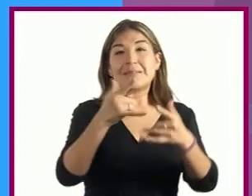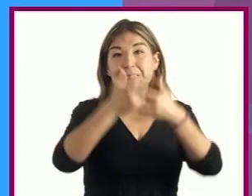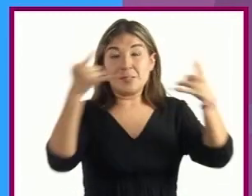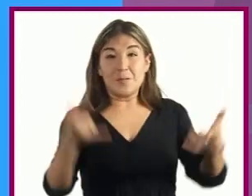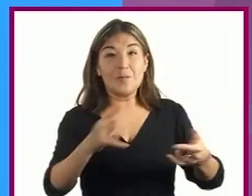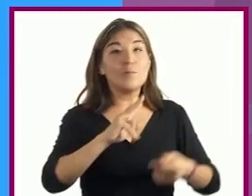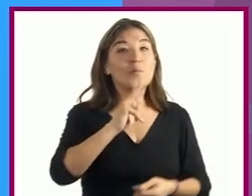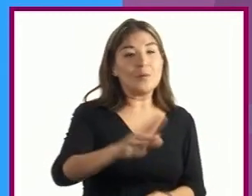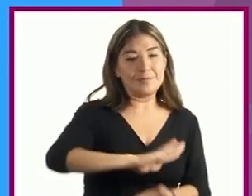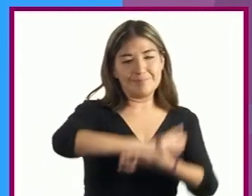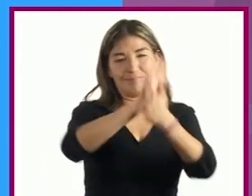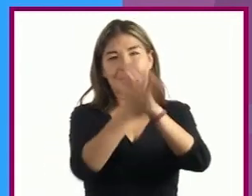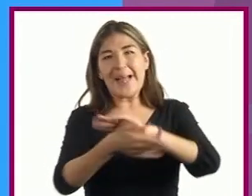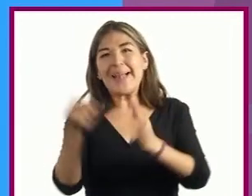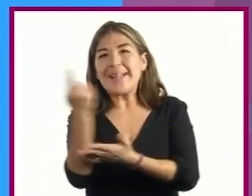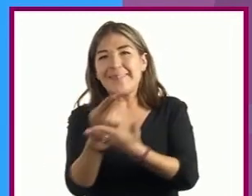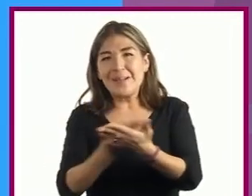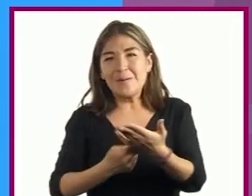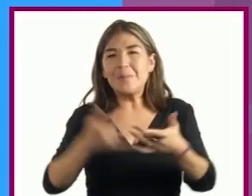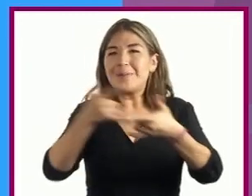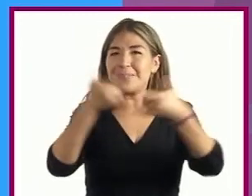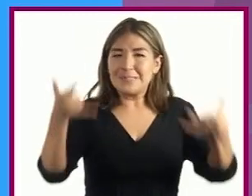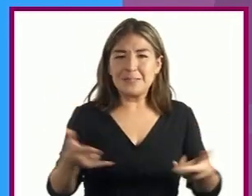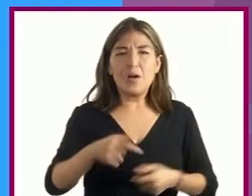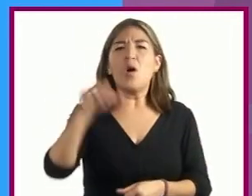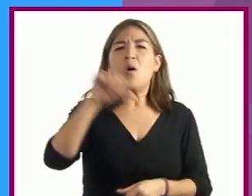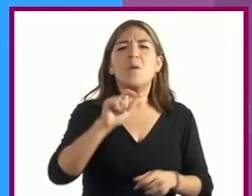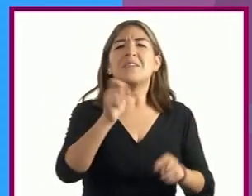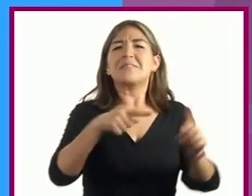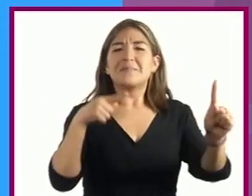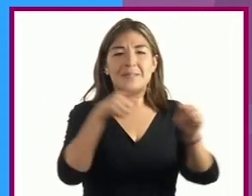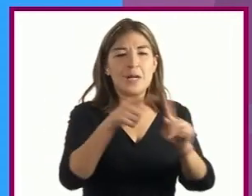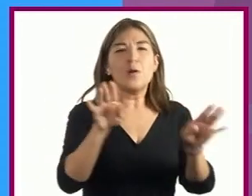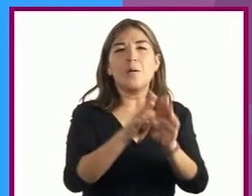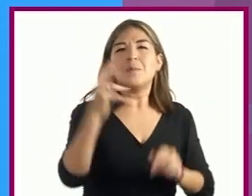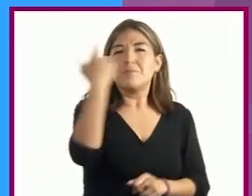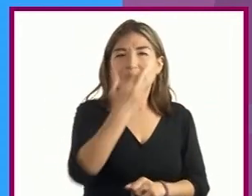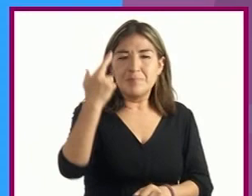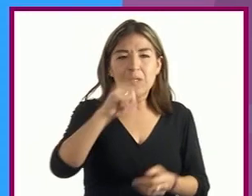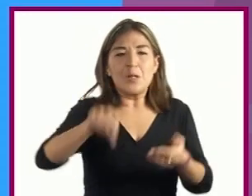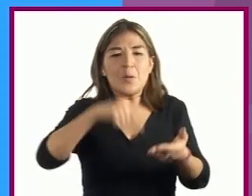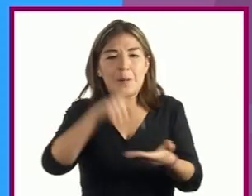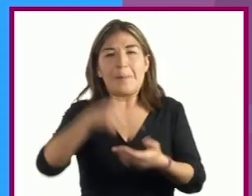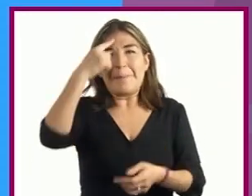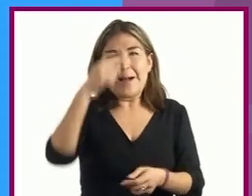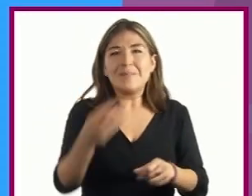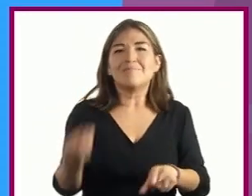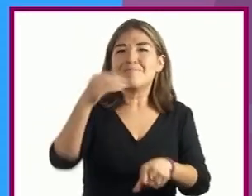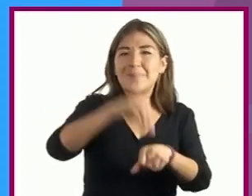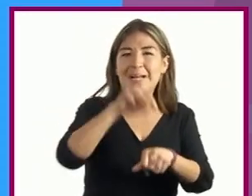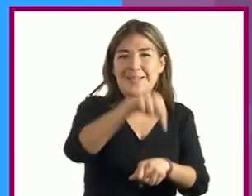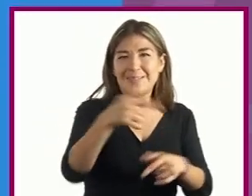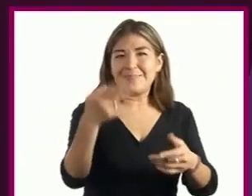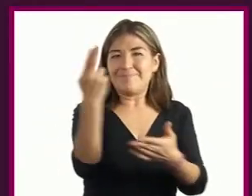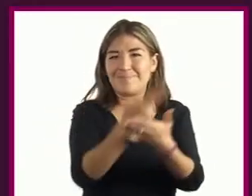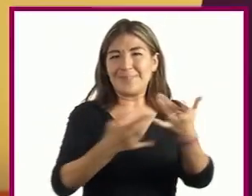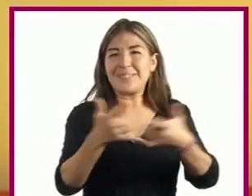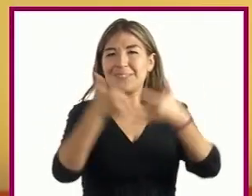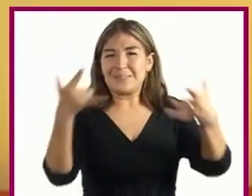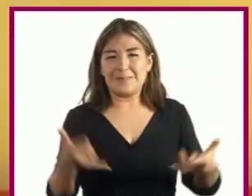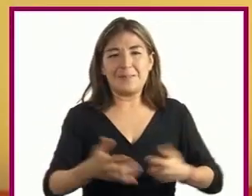en historietas. Y nuestro propósito fue analizar espacios para evaluar su inclusión en